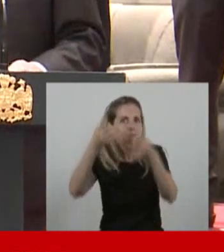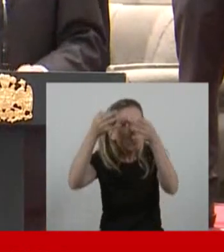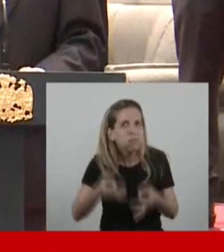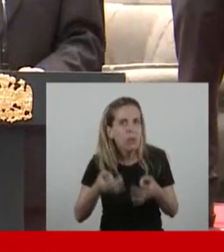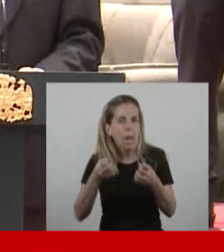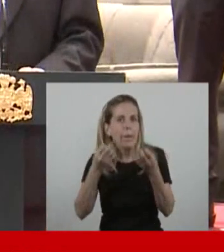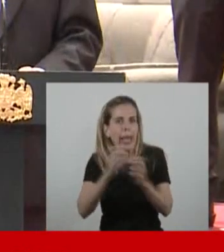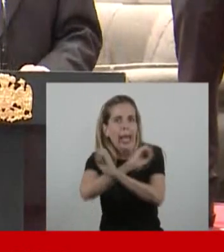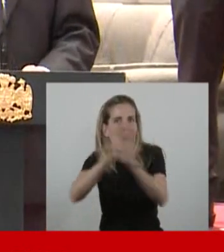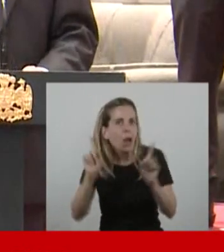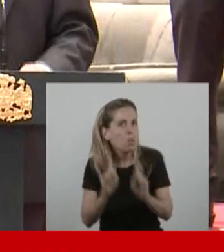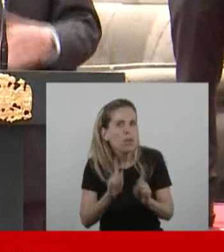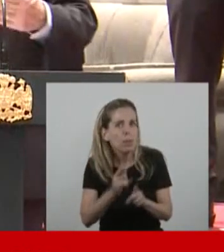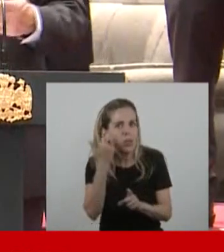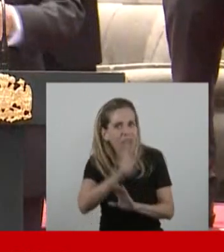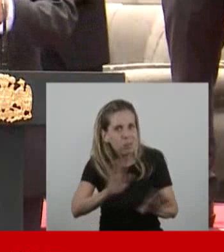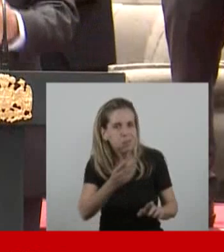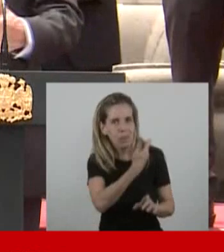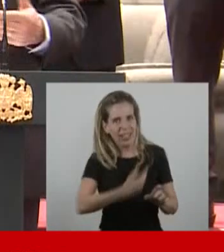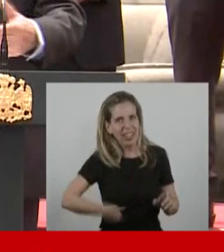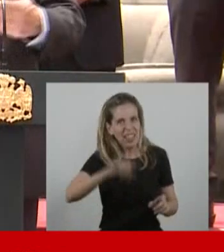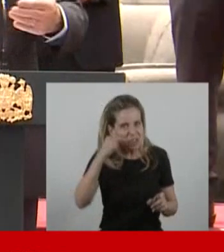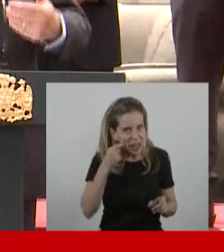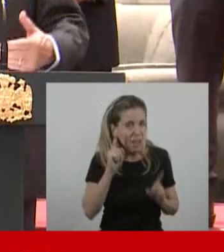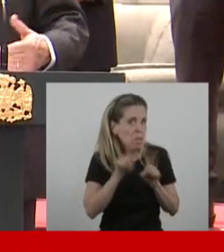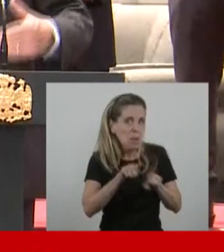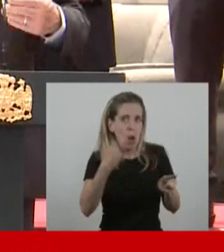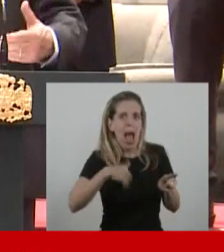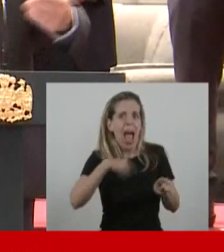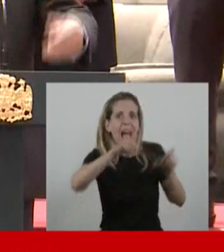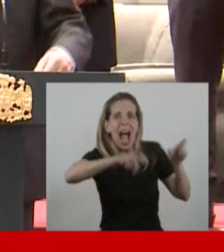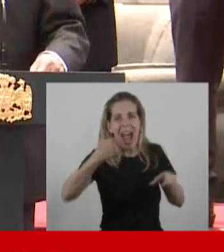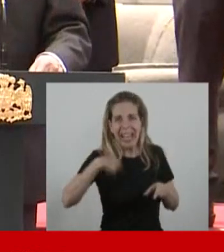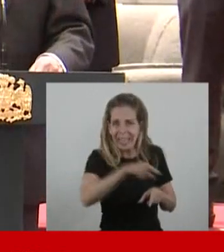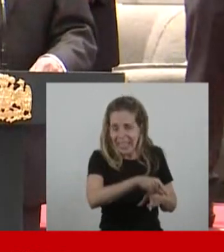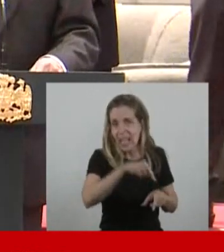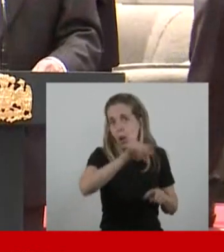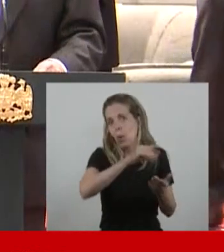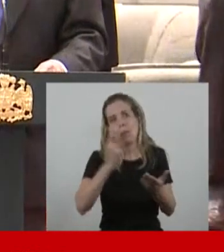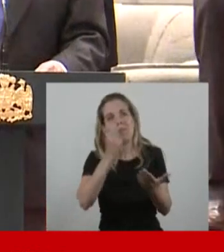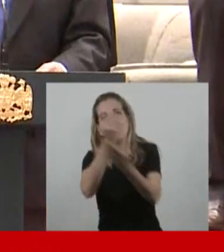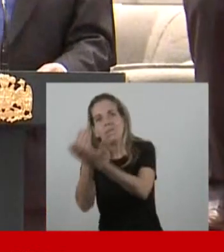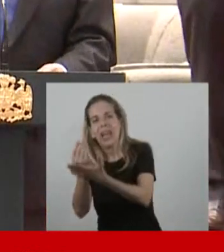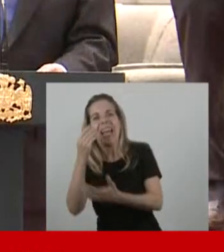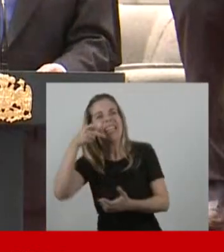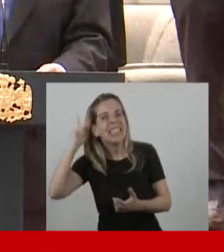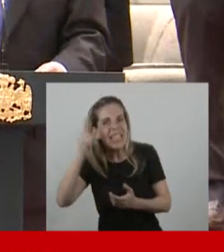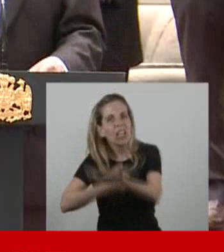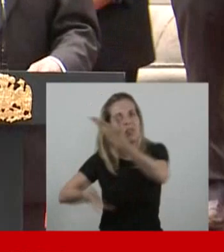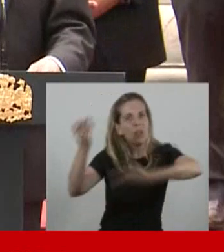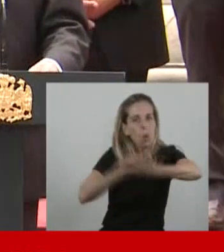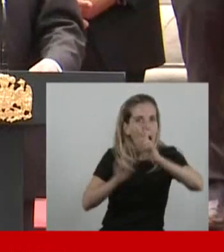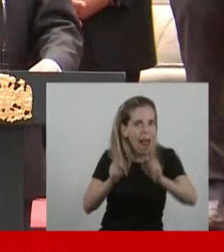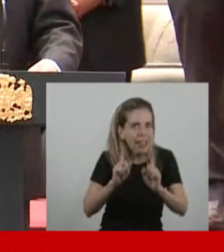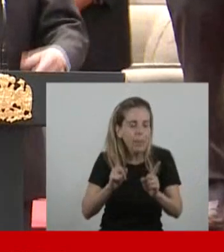día el presidente Fernández y como lo pueden hacer todos los ciudadanos argentinos en Chile y chilenos en Argentina. También, además de